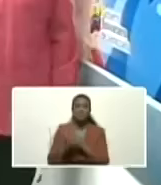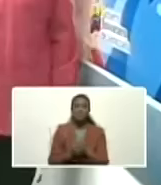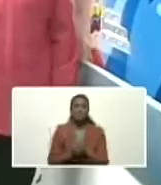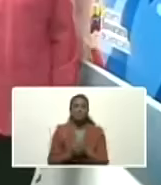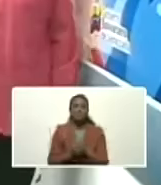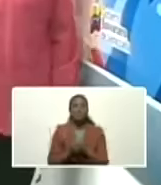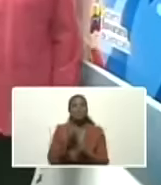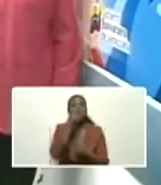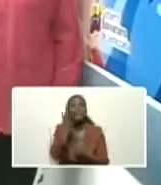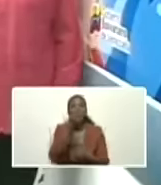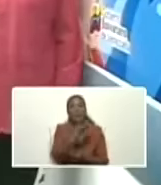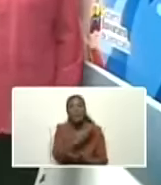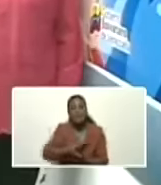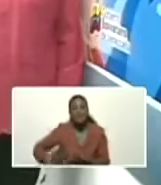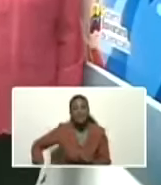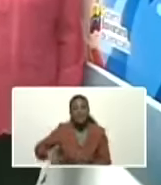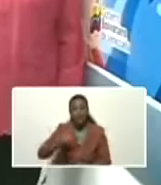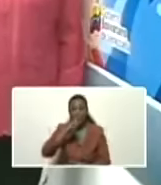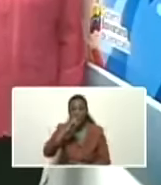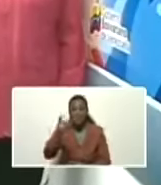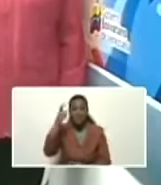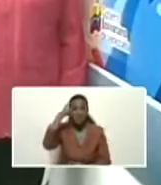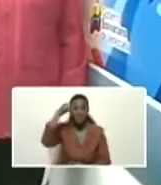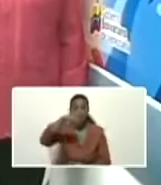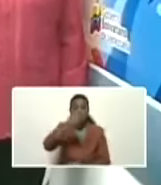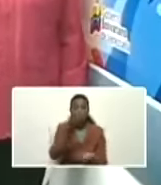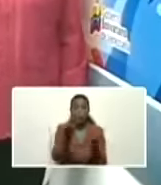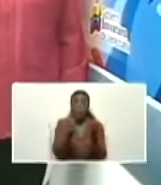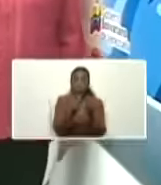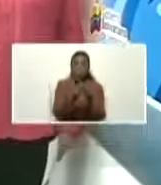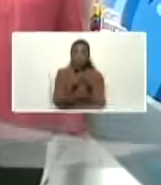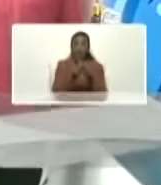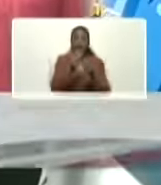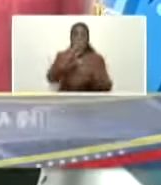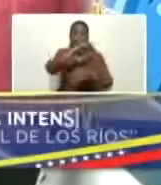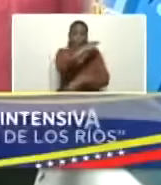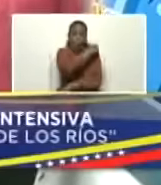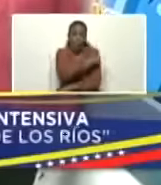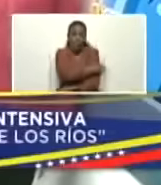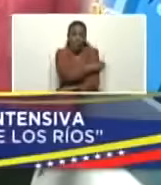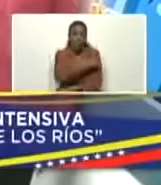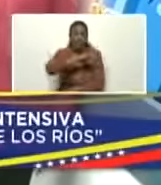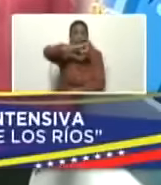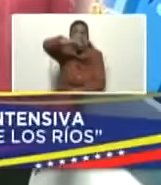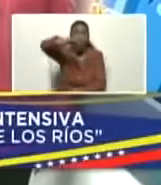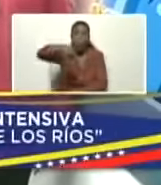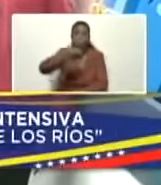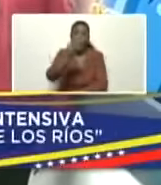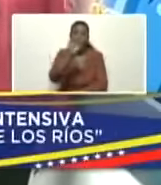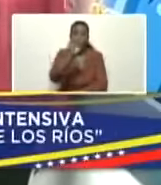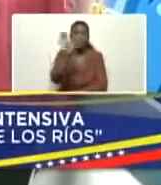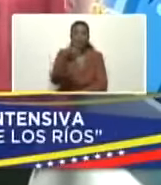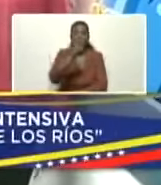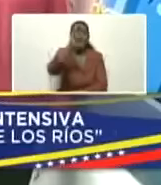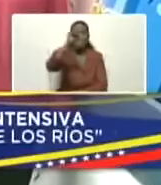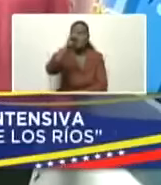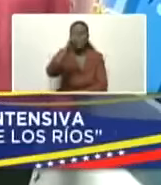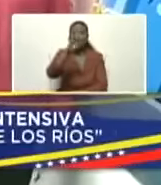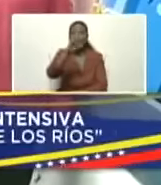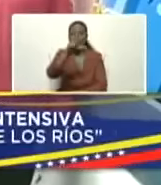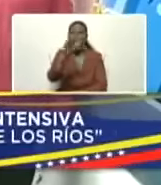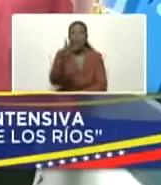Adelante. ¿Cómo está, señor presidente? El día de hoy nos encontramos aquí en el Hospital Doctor José Manuel de los Ríos.